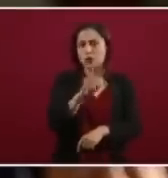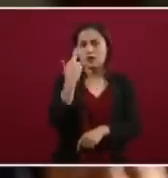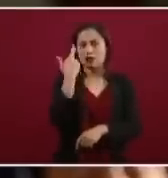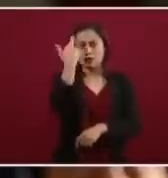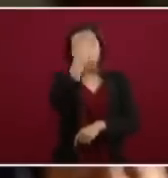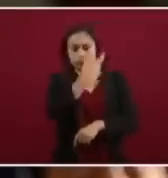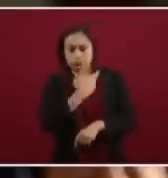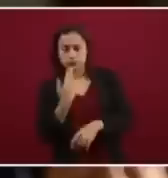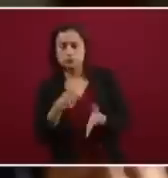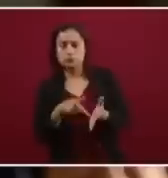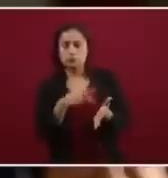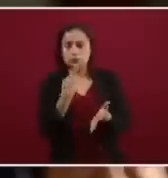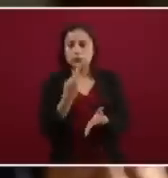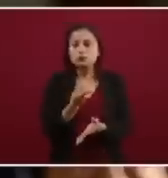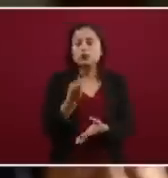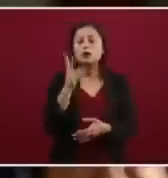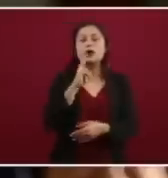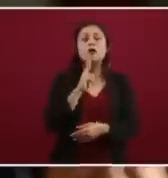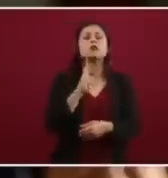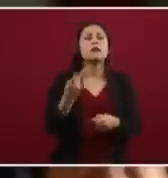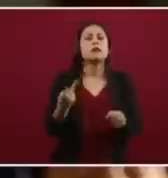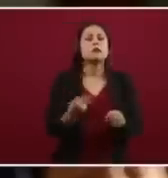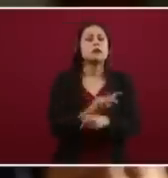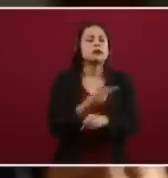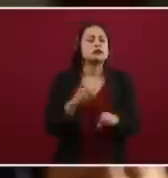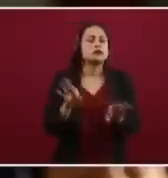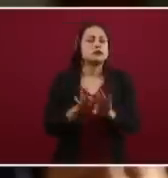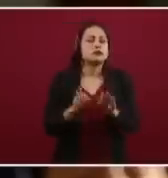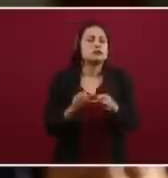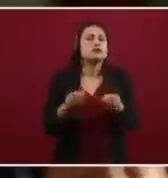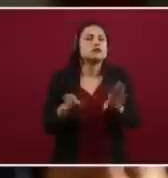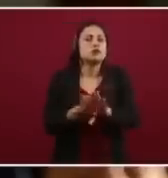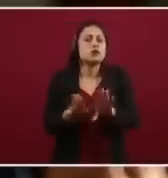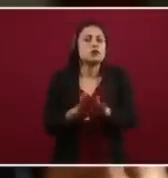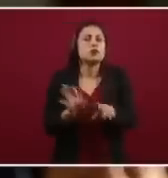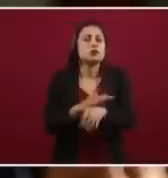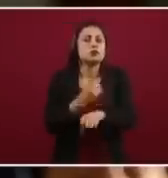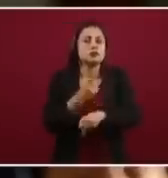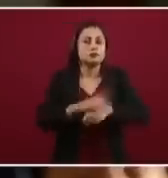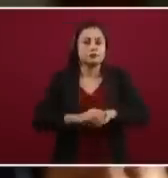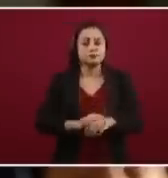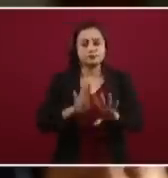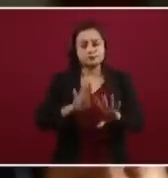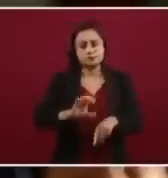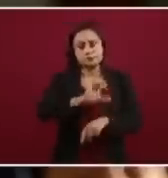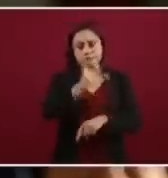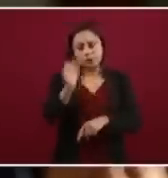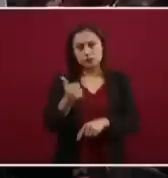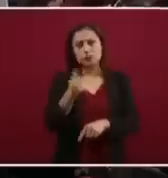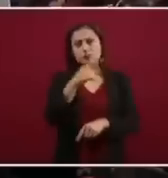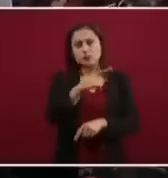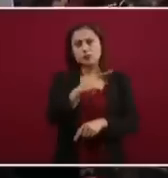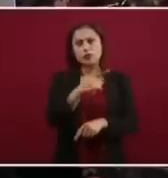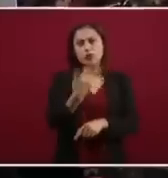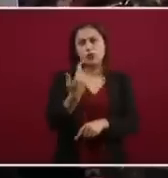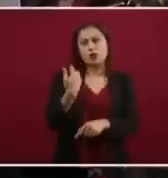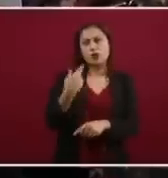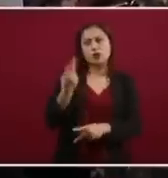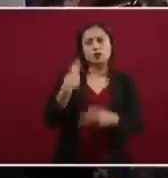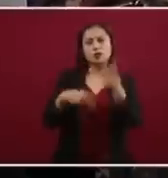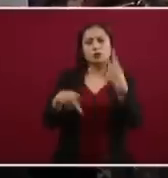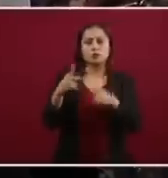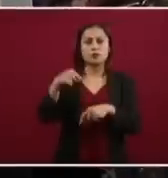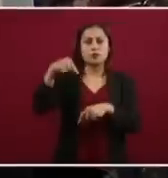sentido, tuvimos pues hace un par de días la oportunidad de tener aquí al secretario de